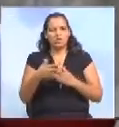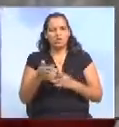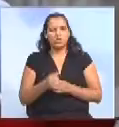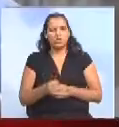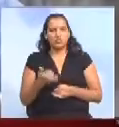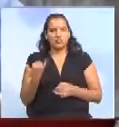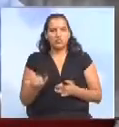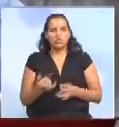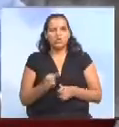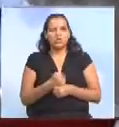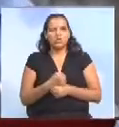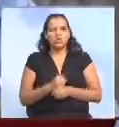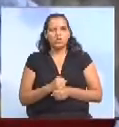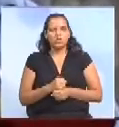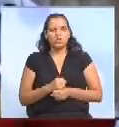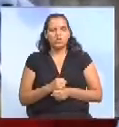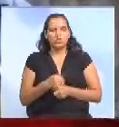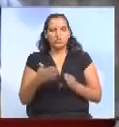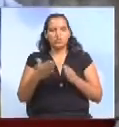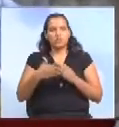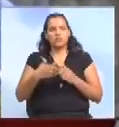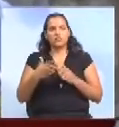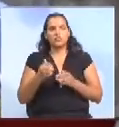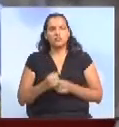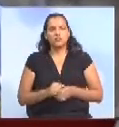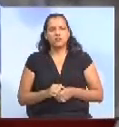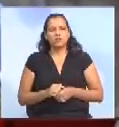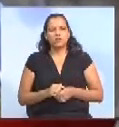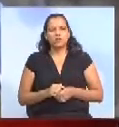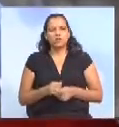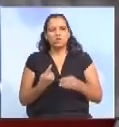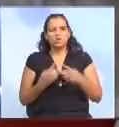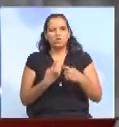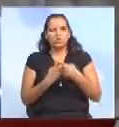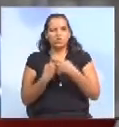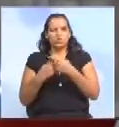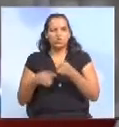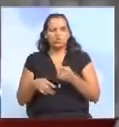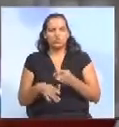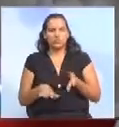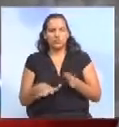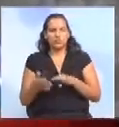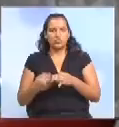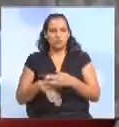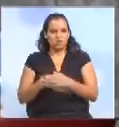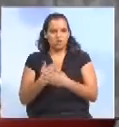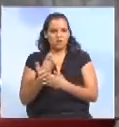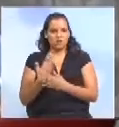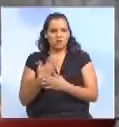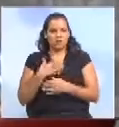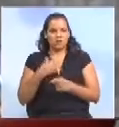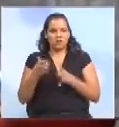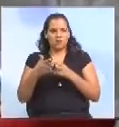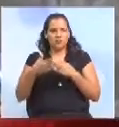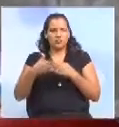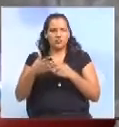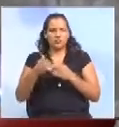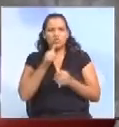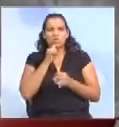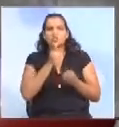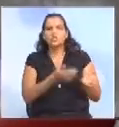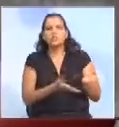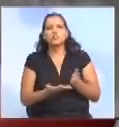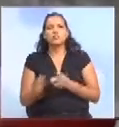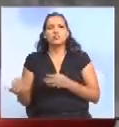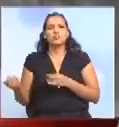Ahora nos dejaron hecha esa pared que está ahí del cementerio, nuevo cementerio que hicieron. Esa pared no deja que el agua